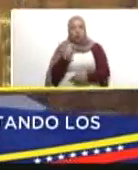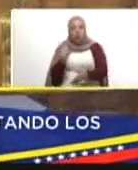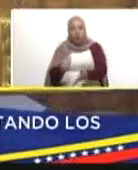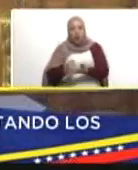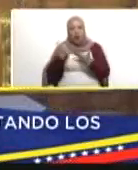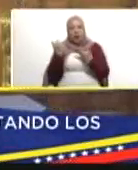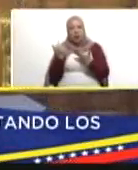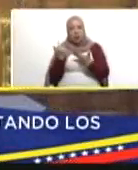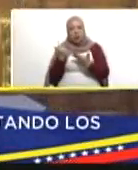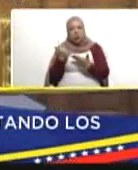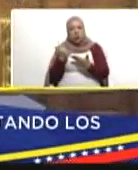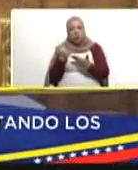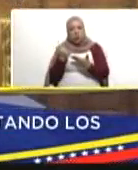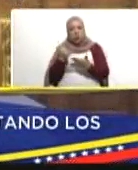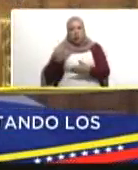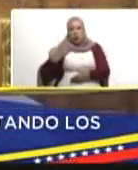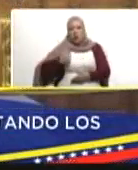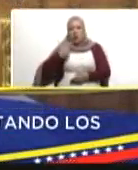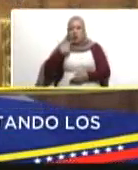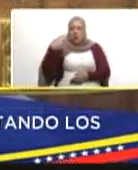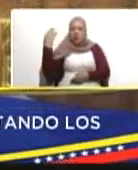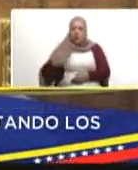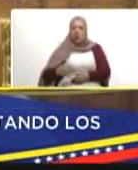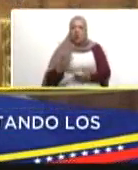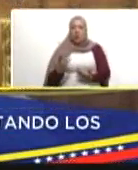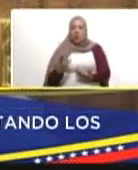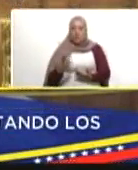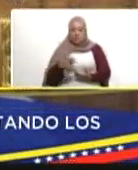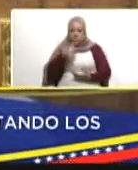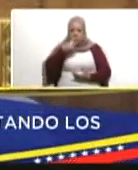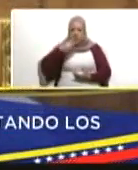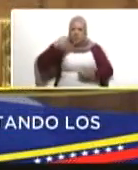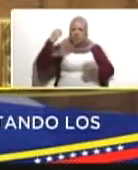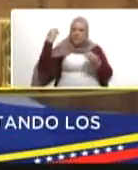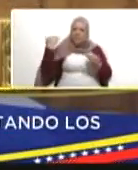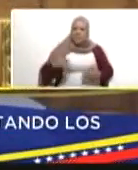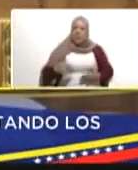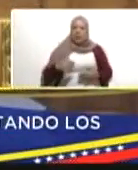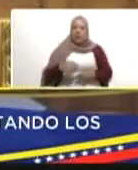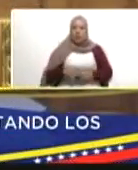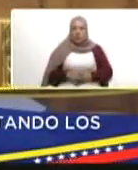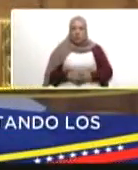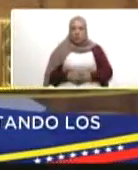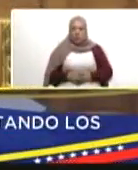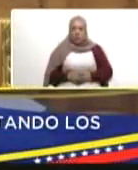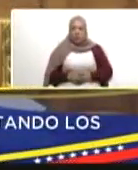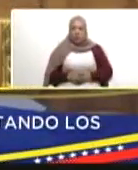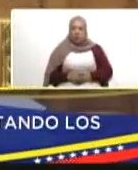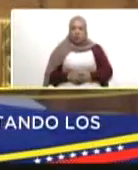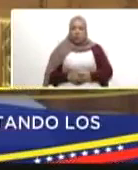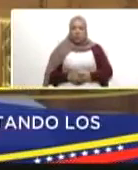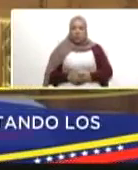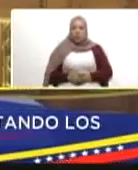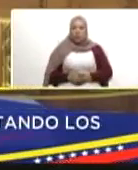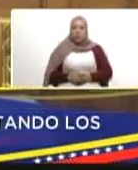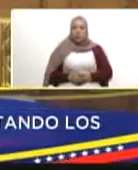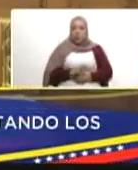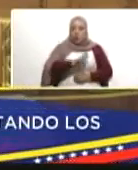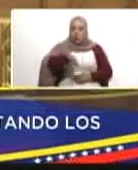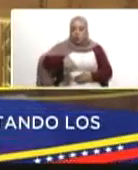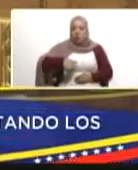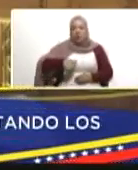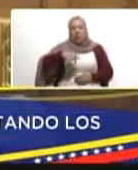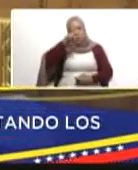garantizo y sé lo que digo se los garantizo pero nosotros queremos